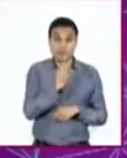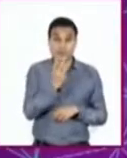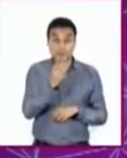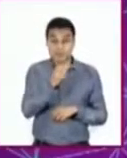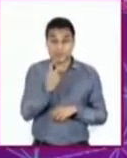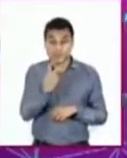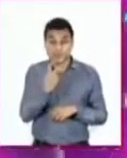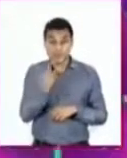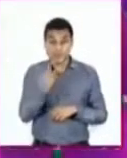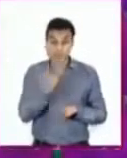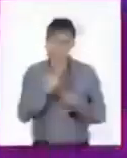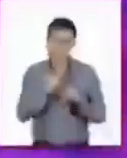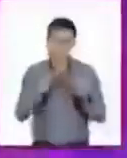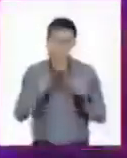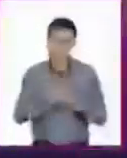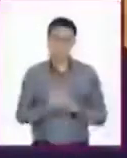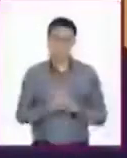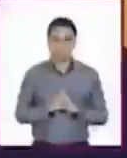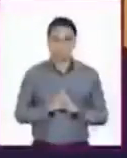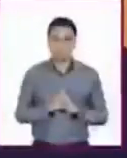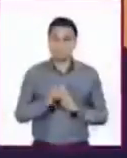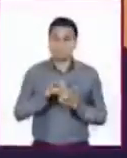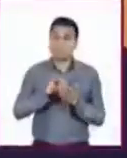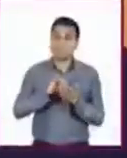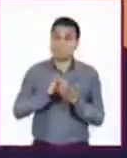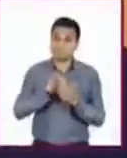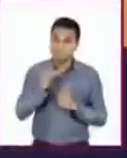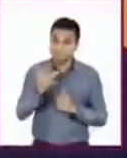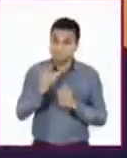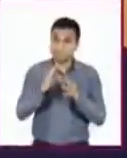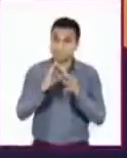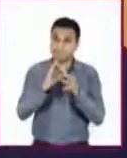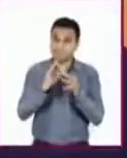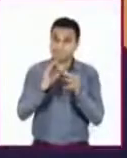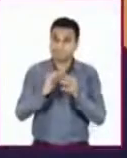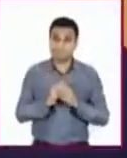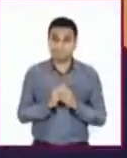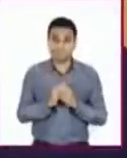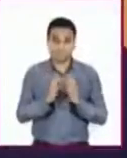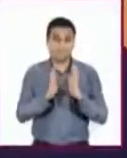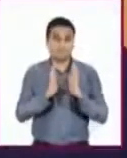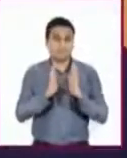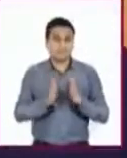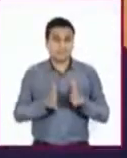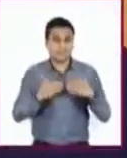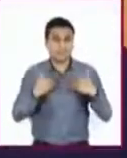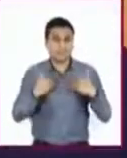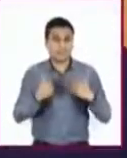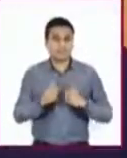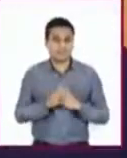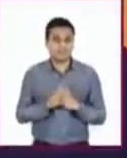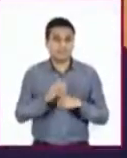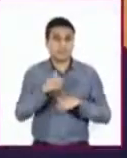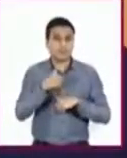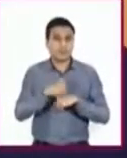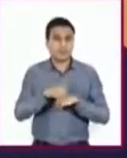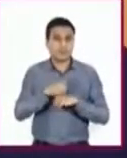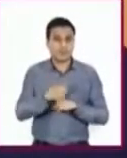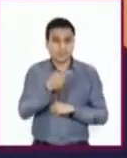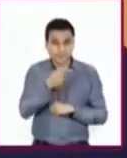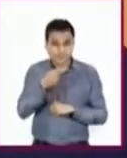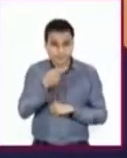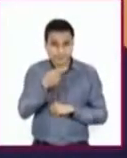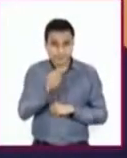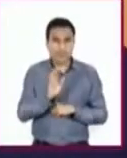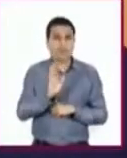2 décimos. Muchas gracias por la información, maestro. Ya tengo claro por qué restar un número es lo mismo que